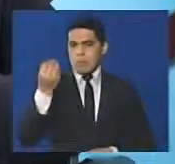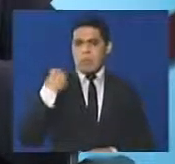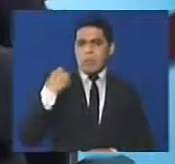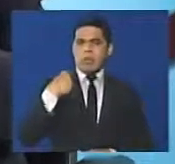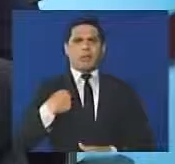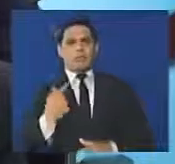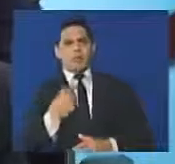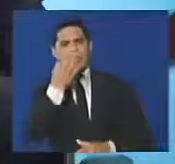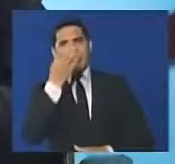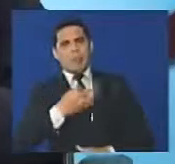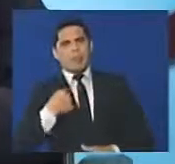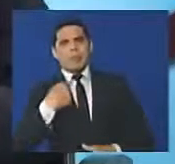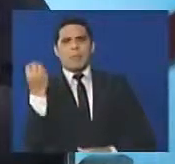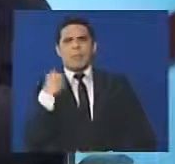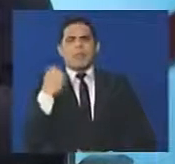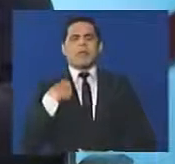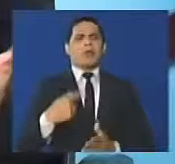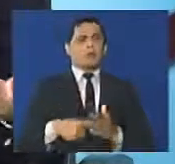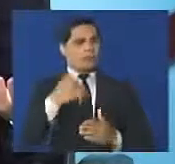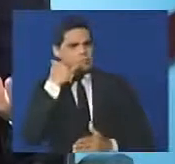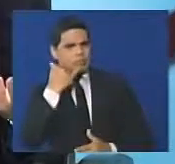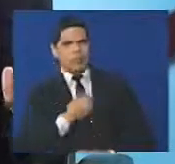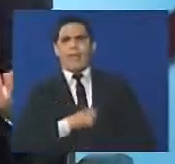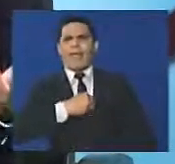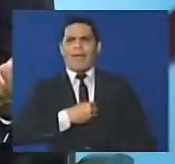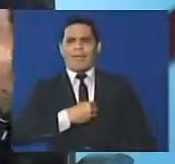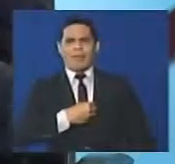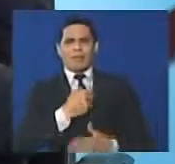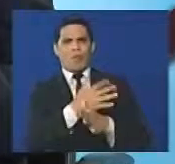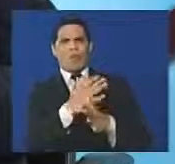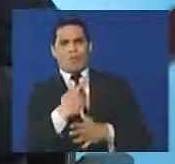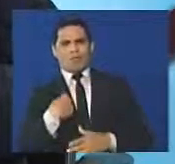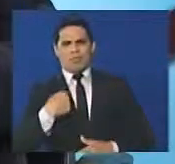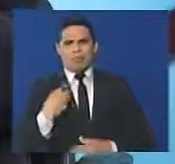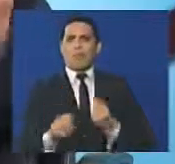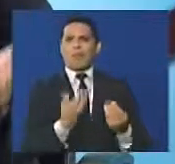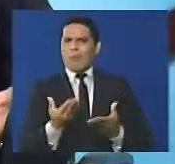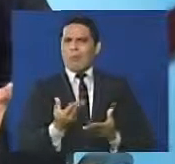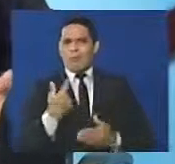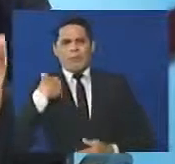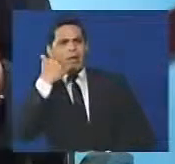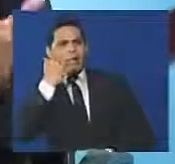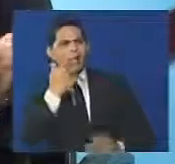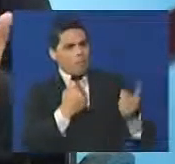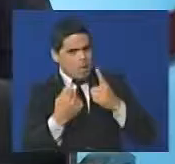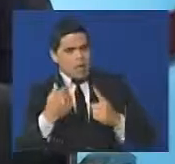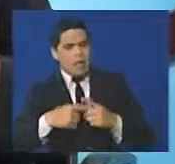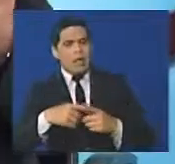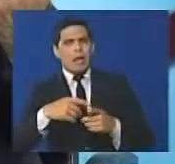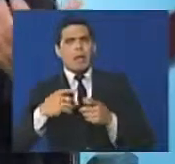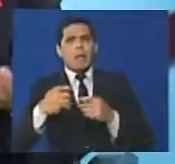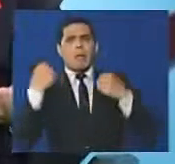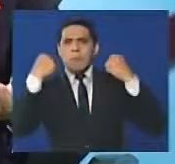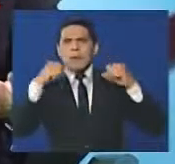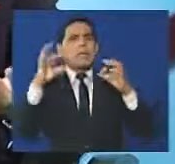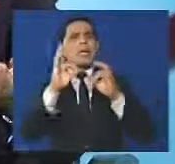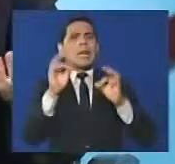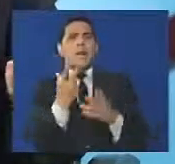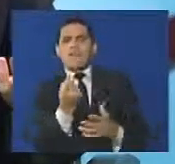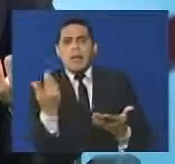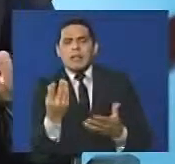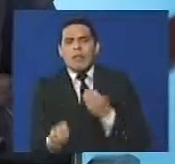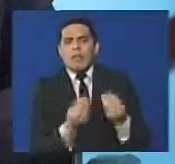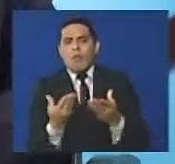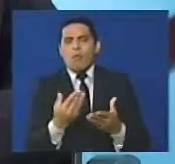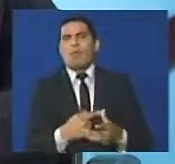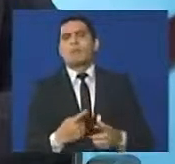Llaman a Angelo. Yo, la verdad, cuando me llamaron, digo, ¿será un juego que esto que yo voy a tocar sin ensayo al concierto de